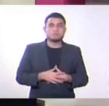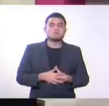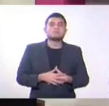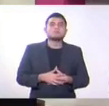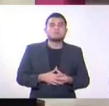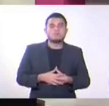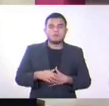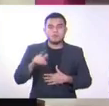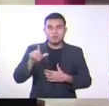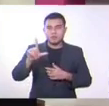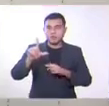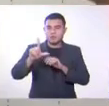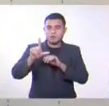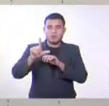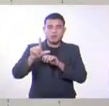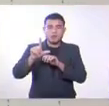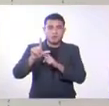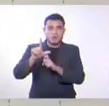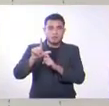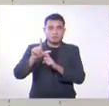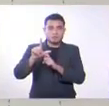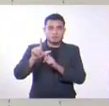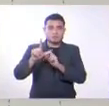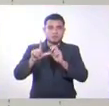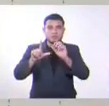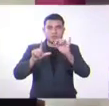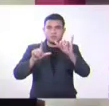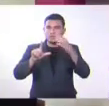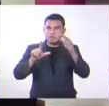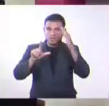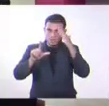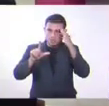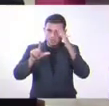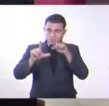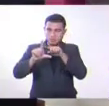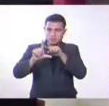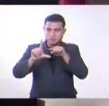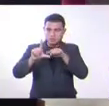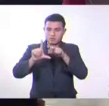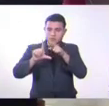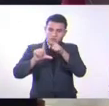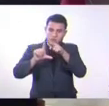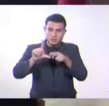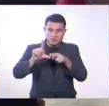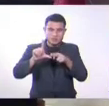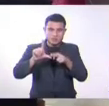la longitud de este lado en términos de Y. Exacto. Apliquemos el teorema.